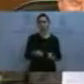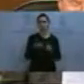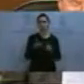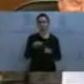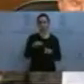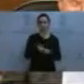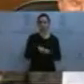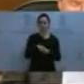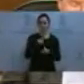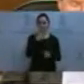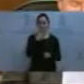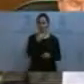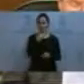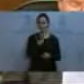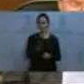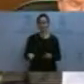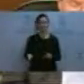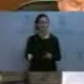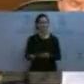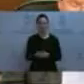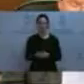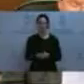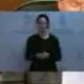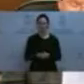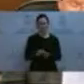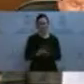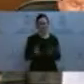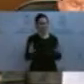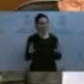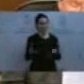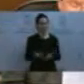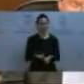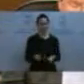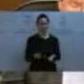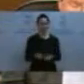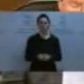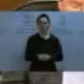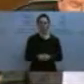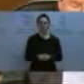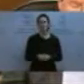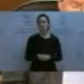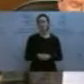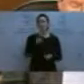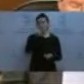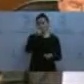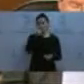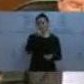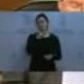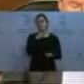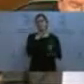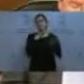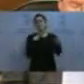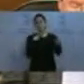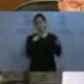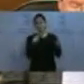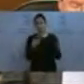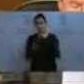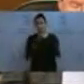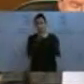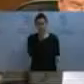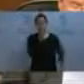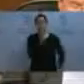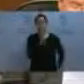nave porque no reúne las condiciones y poco más, consejero. Y además le voy a recordar sus palabras, que efectivamente usted me dice, pero